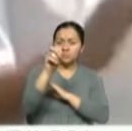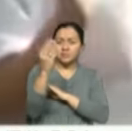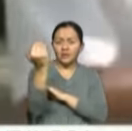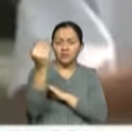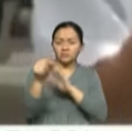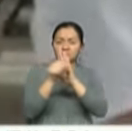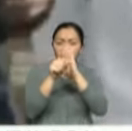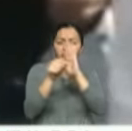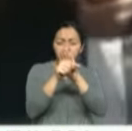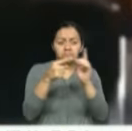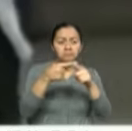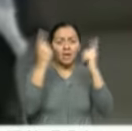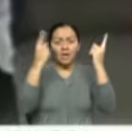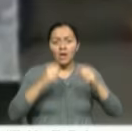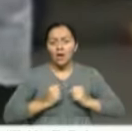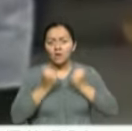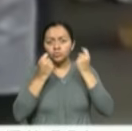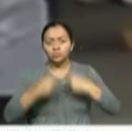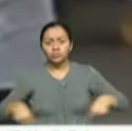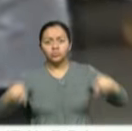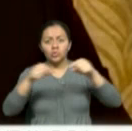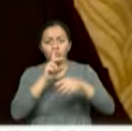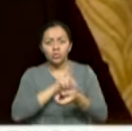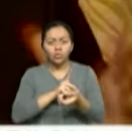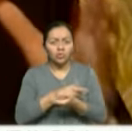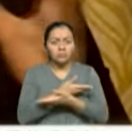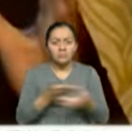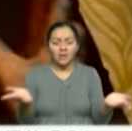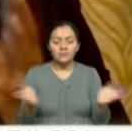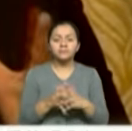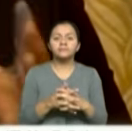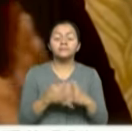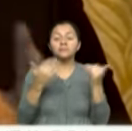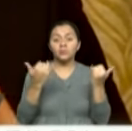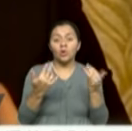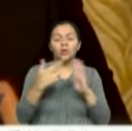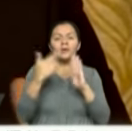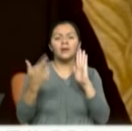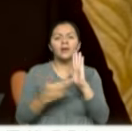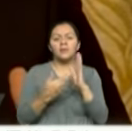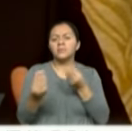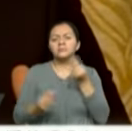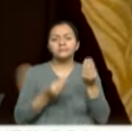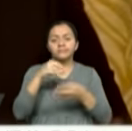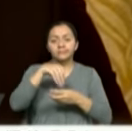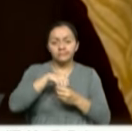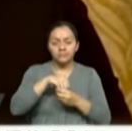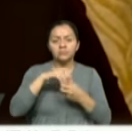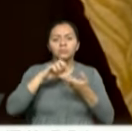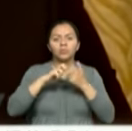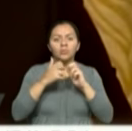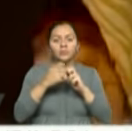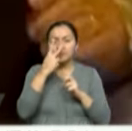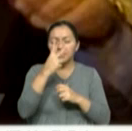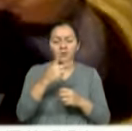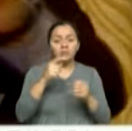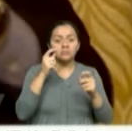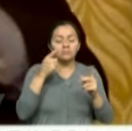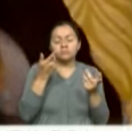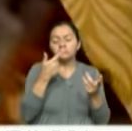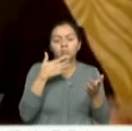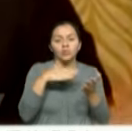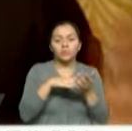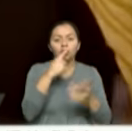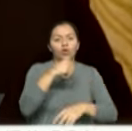de comunicación y organizaciones de profesionales de la salud. Estábamos era reglamentando lo que ya existía, homicidio inintencional. Nadie va